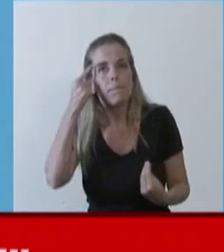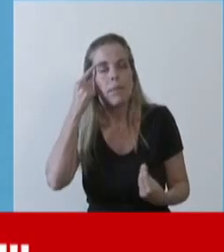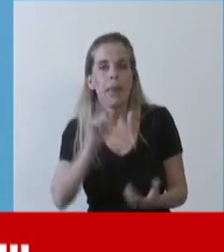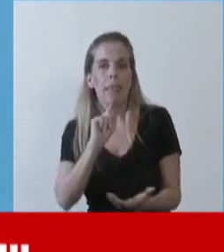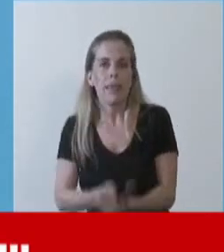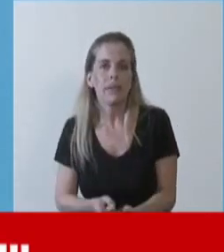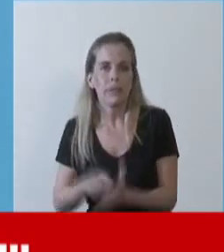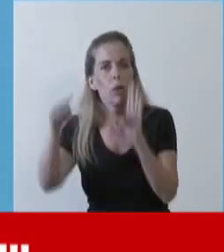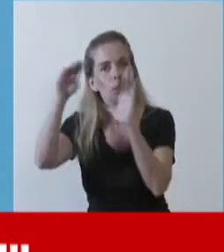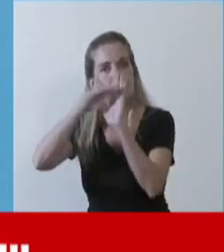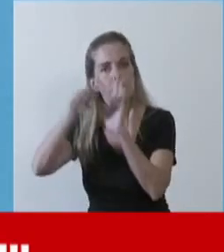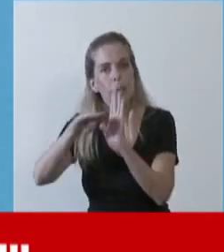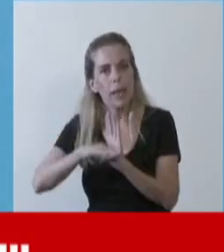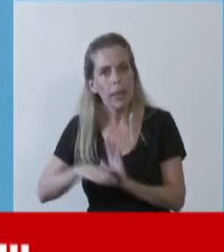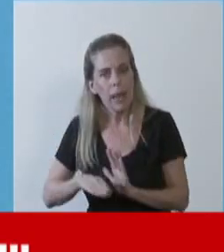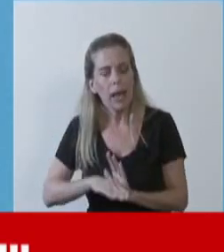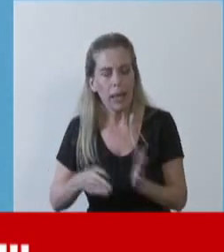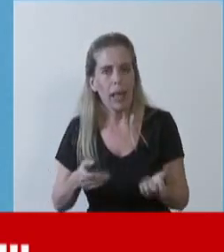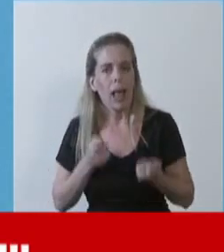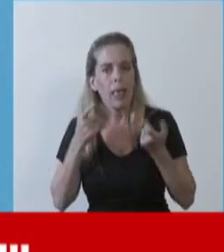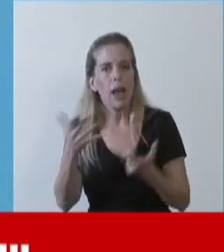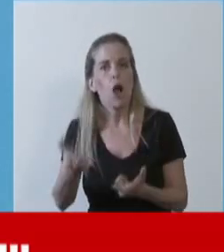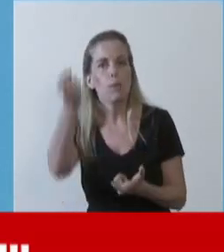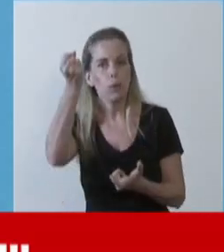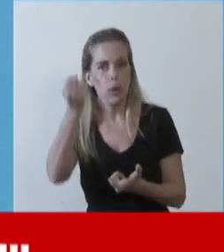tomar medidas que permitan